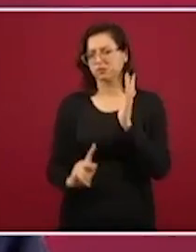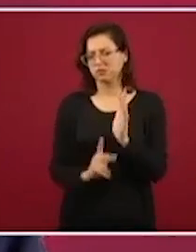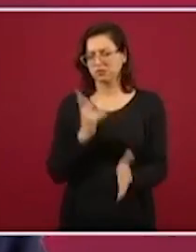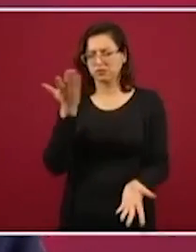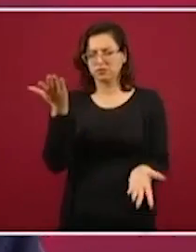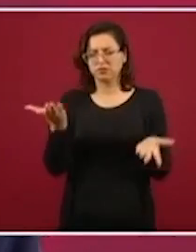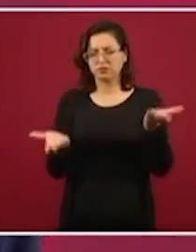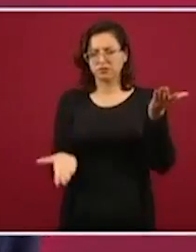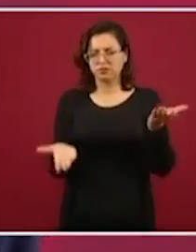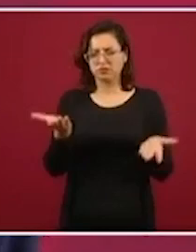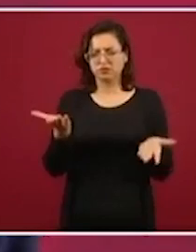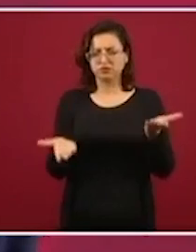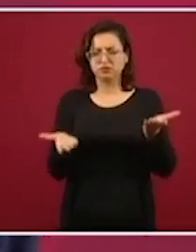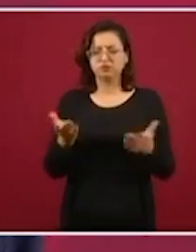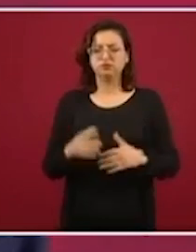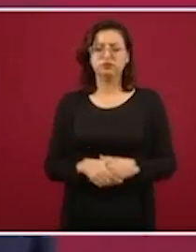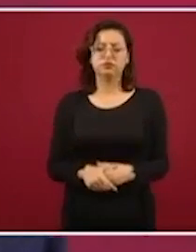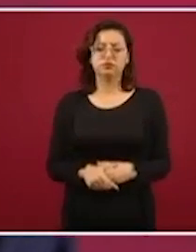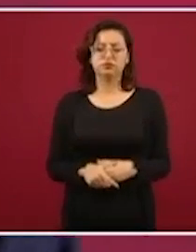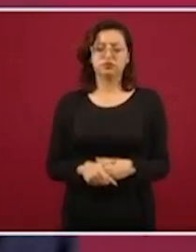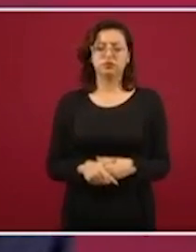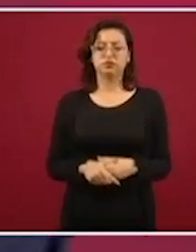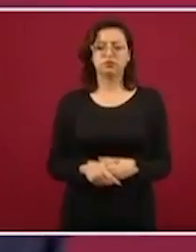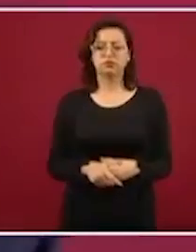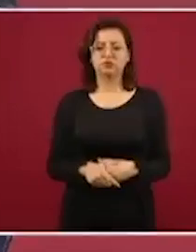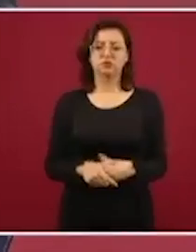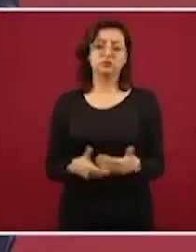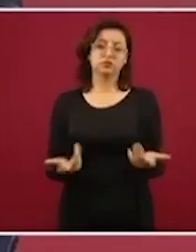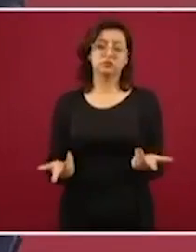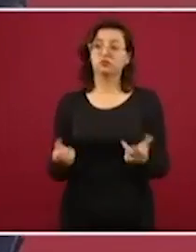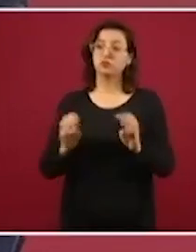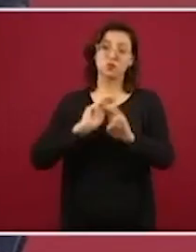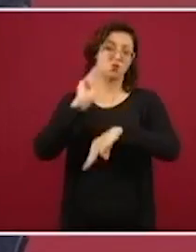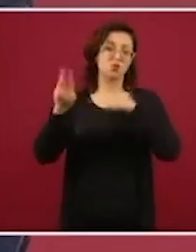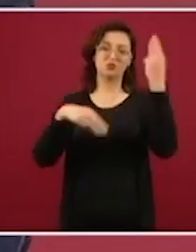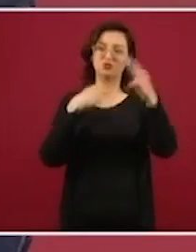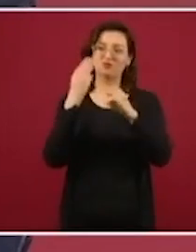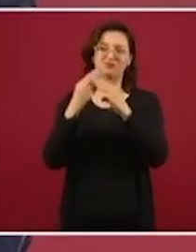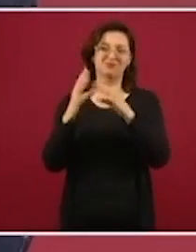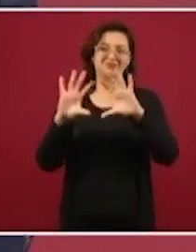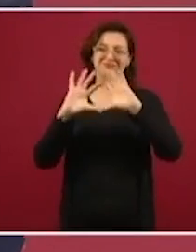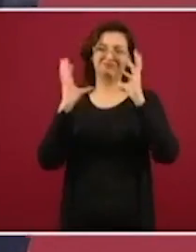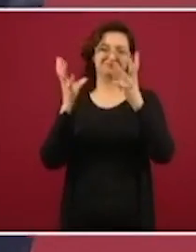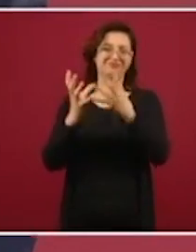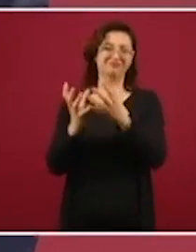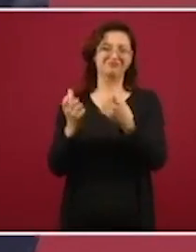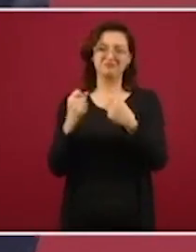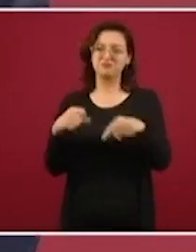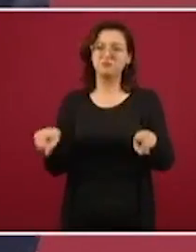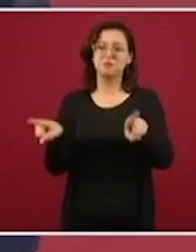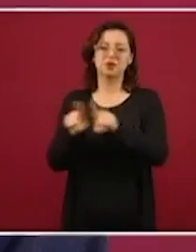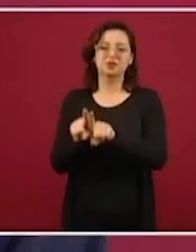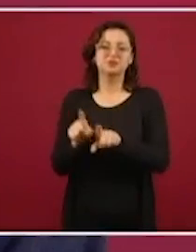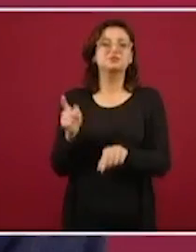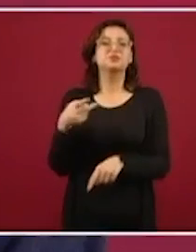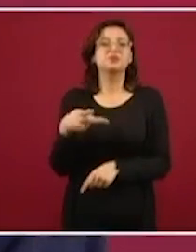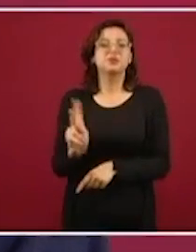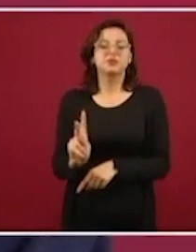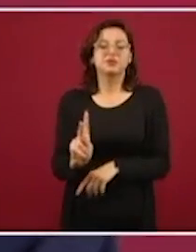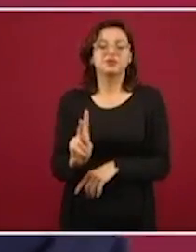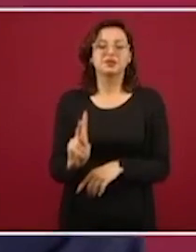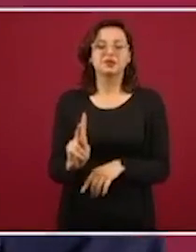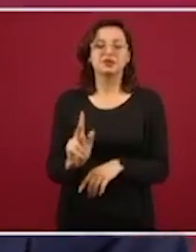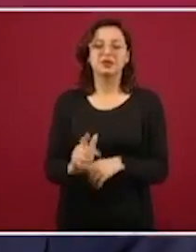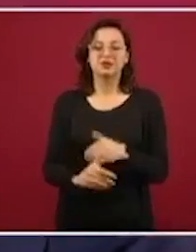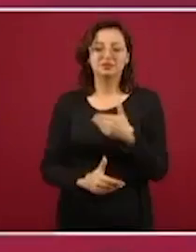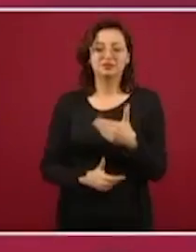es un asunto mundial pero cada